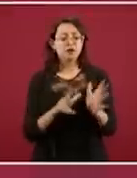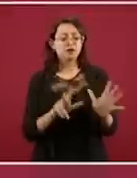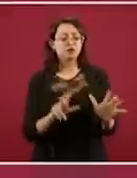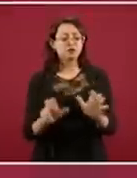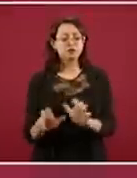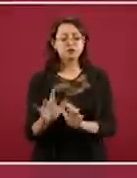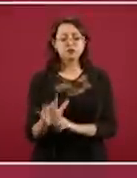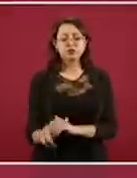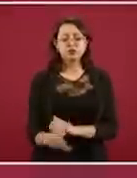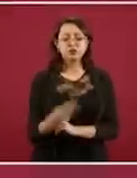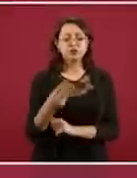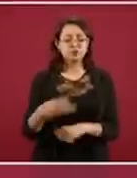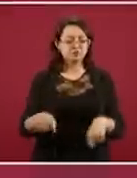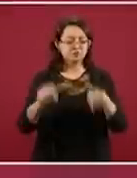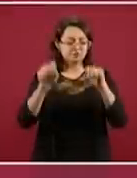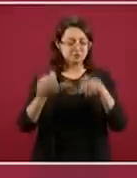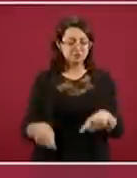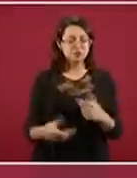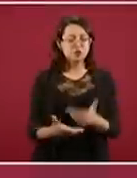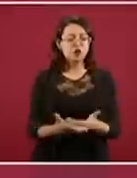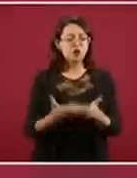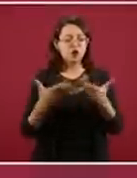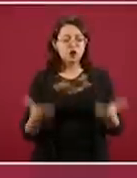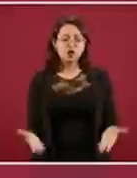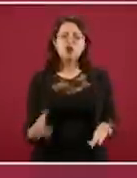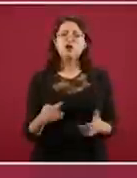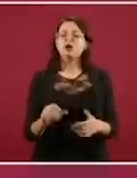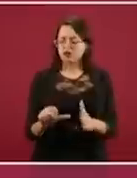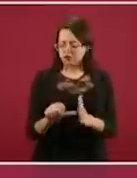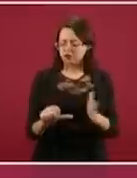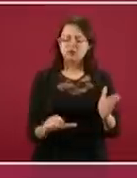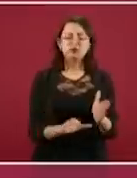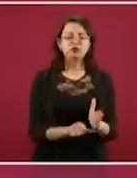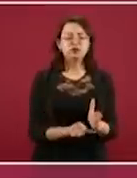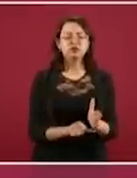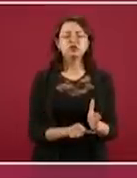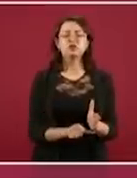1857 y es el 33 de la Constitución vigente de